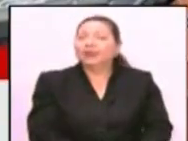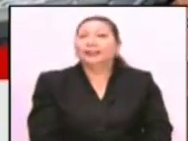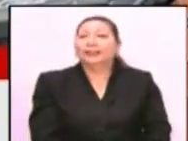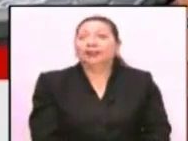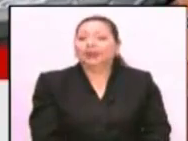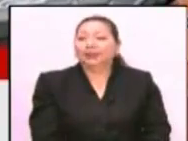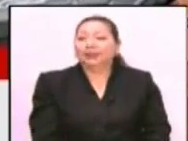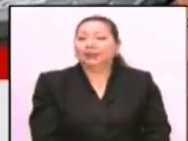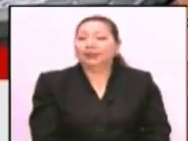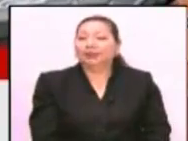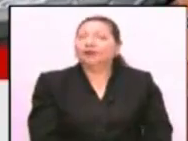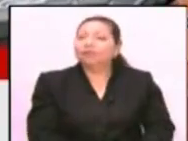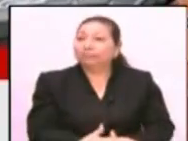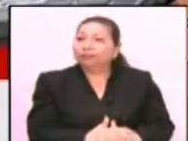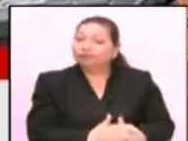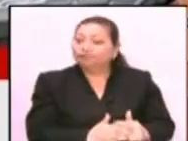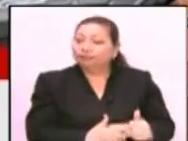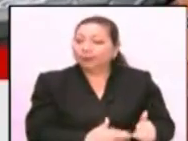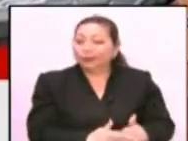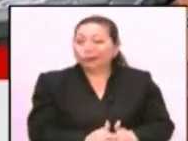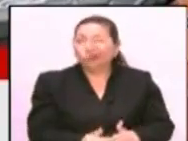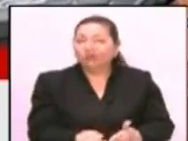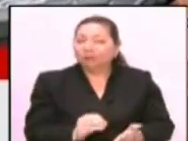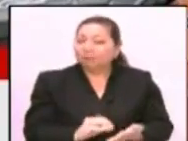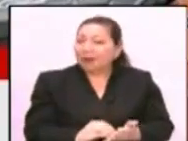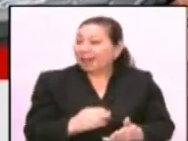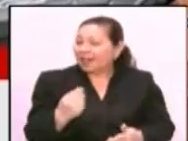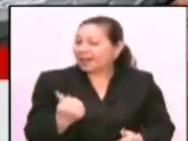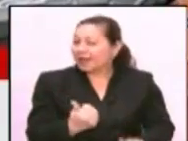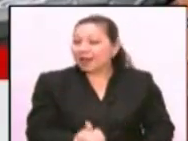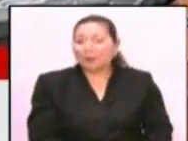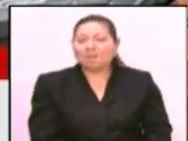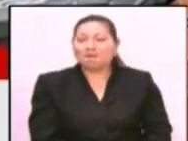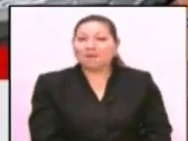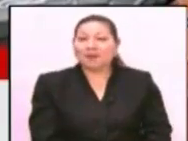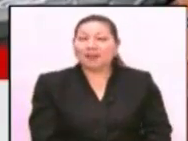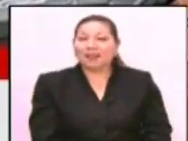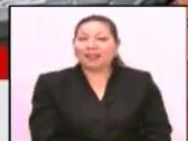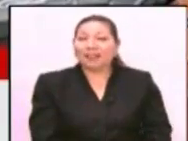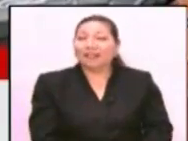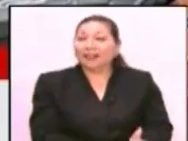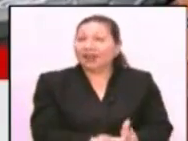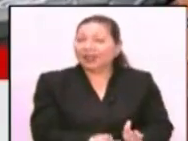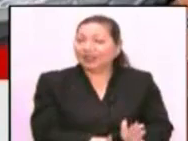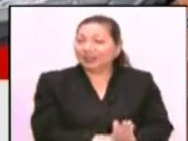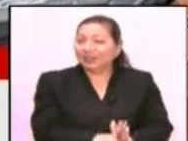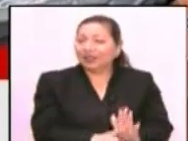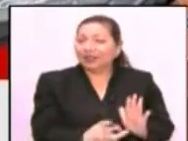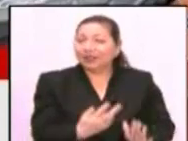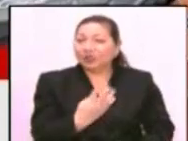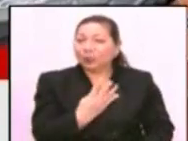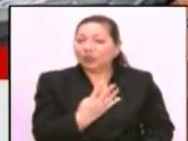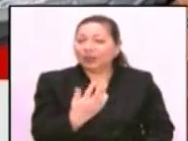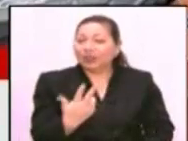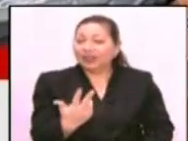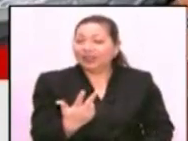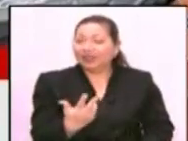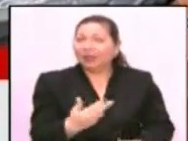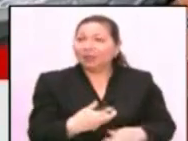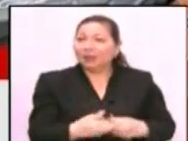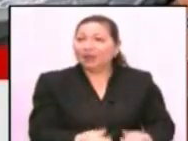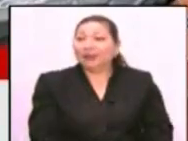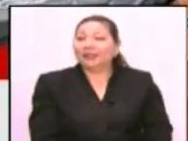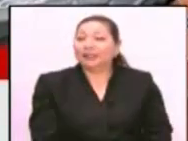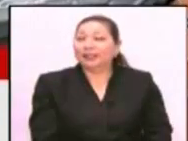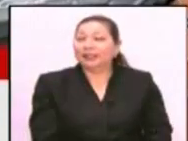administración, infraestructura, para avanzar mucho más rápido. Y dentro de estos decretos legislativos emitimos el 1343, que es cárceles